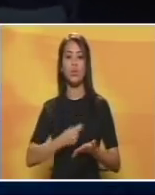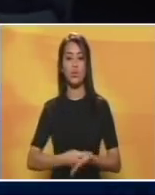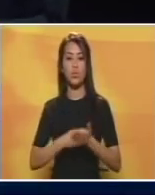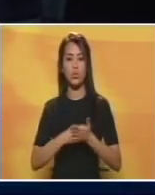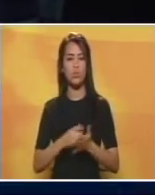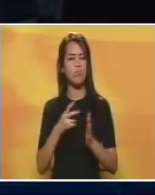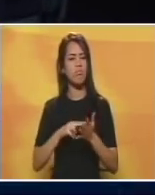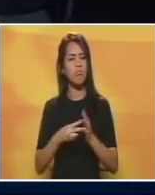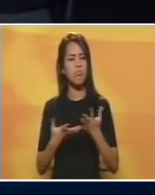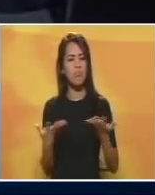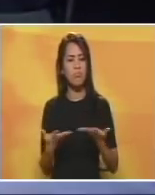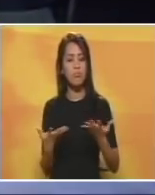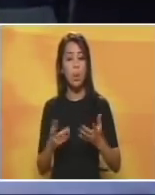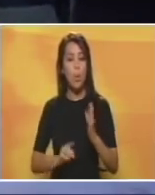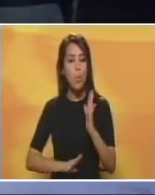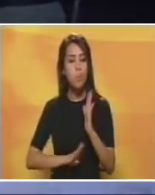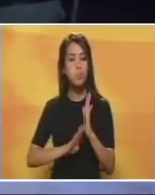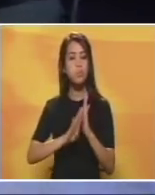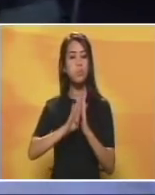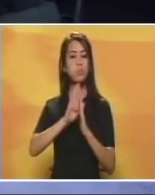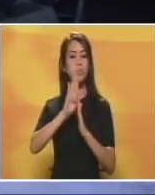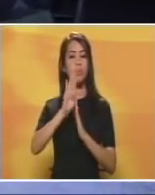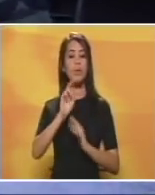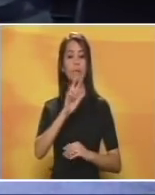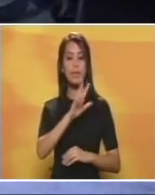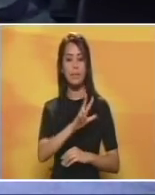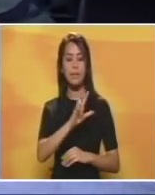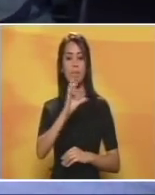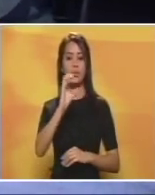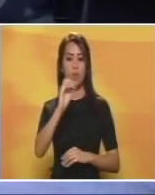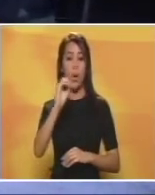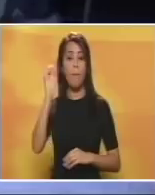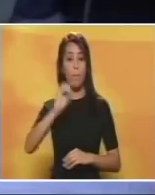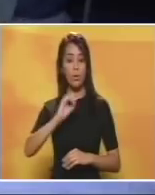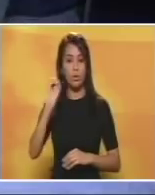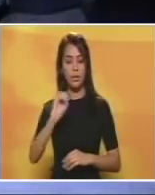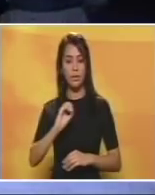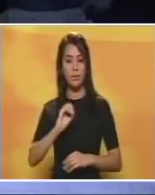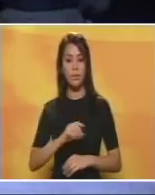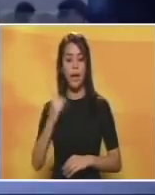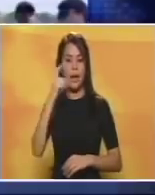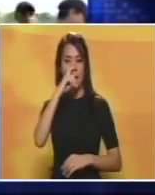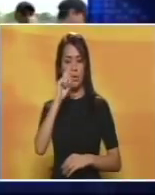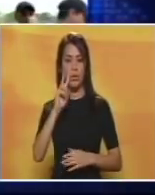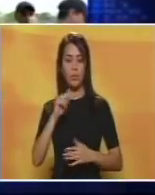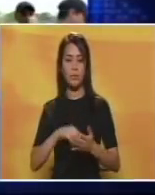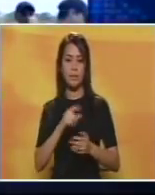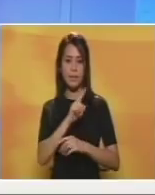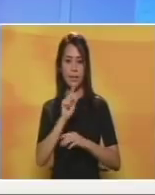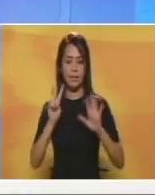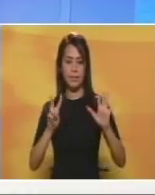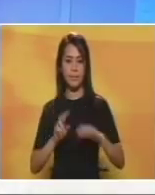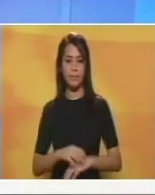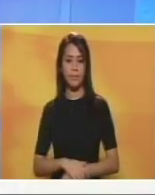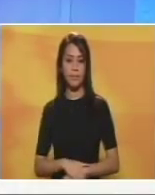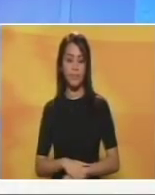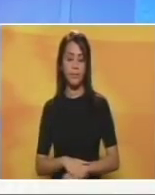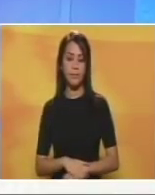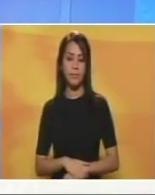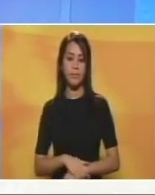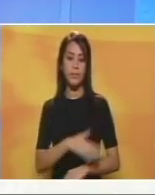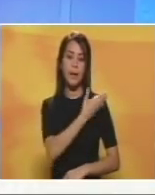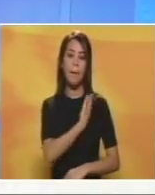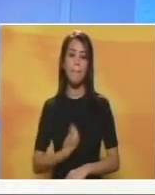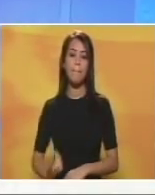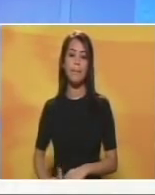que significaría un incremento de casi el 300% con respecto al año 2017. El